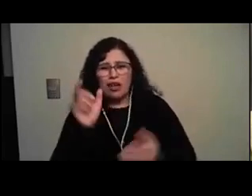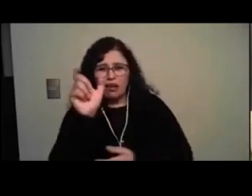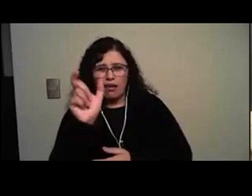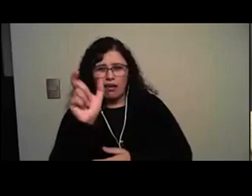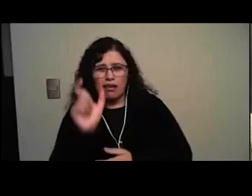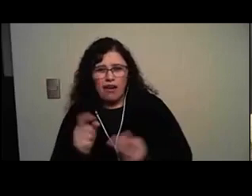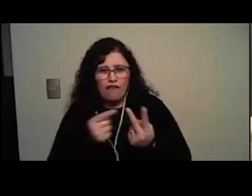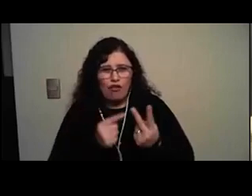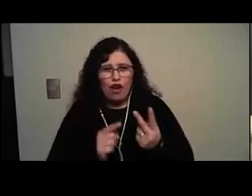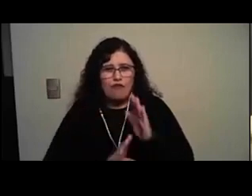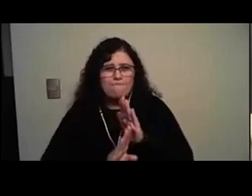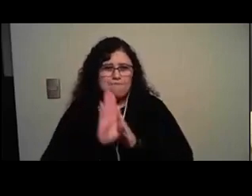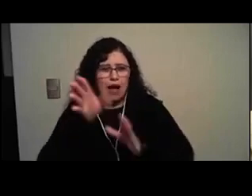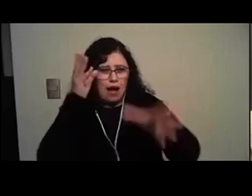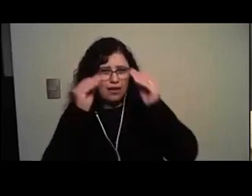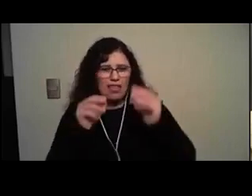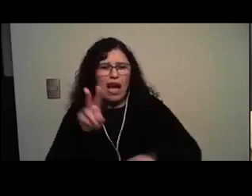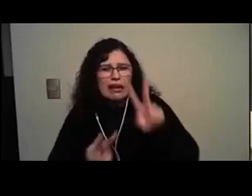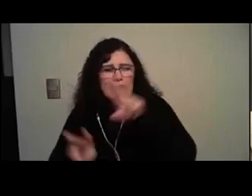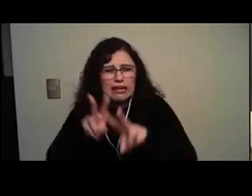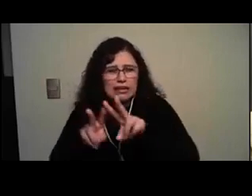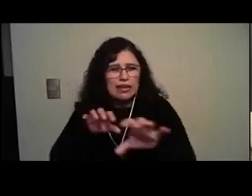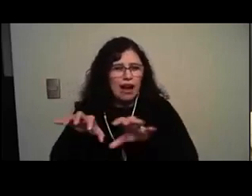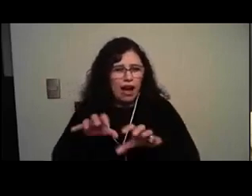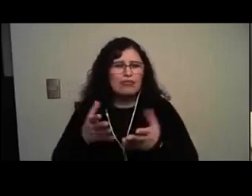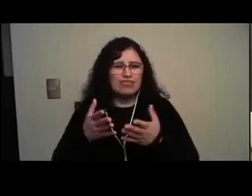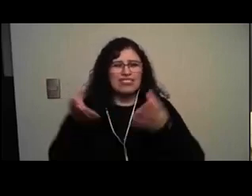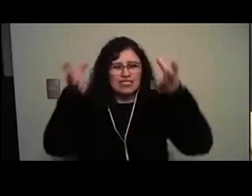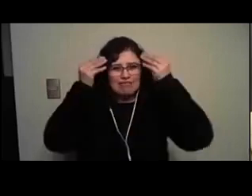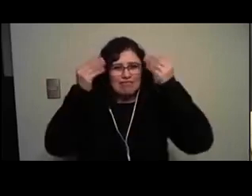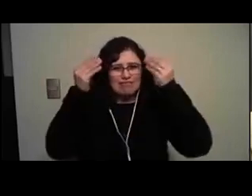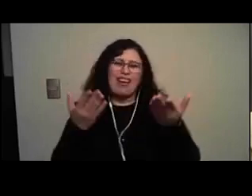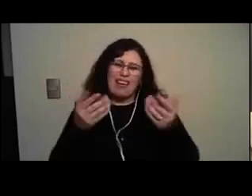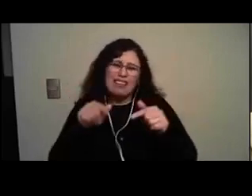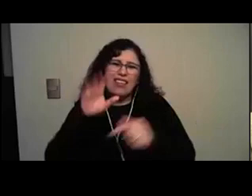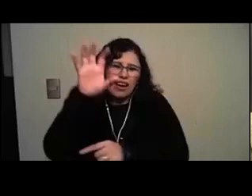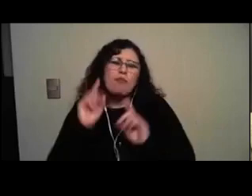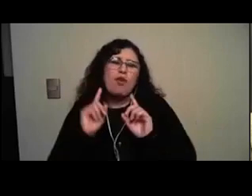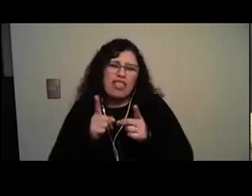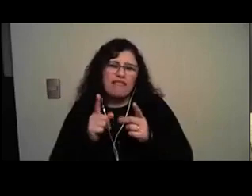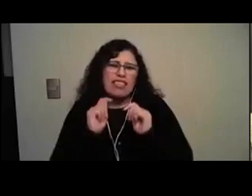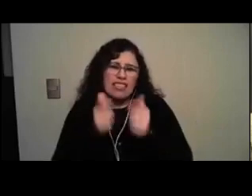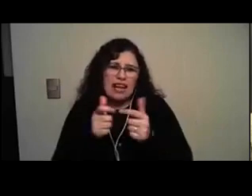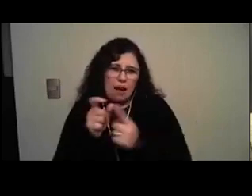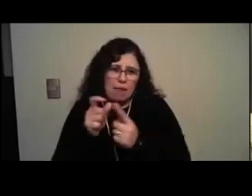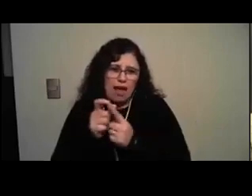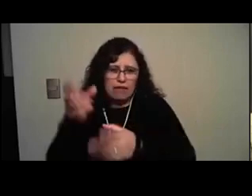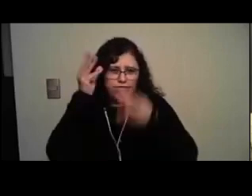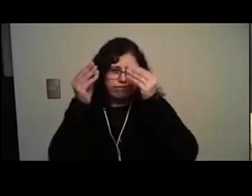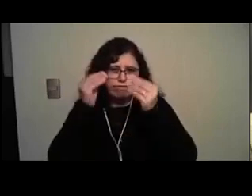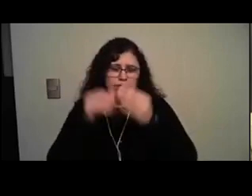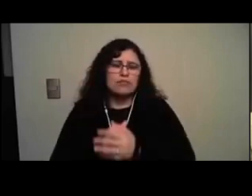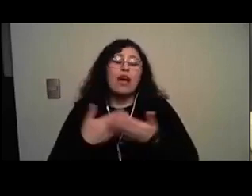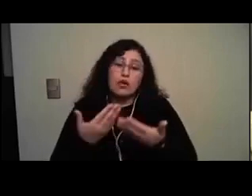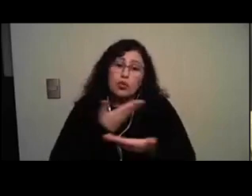cosas clínicas, ¿ya? Y también es parte de lo que se persigue en estas asignaturas clínicas, que son comenzar a hacer un acercamiento por parte de